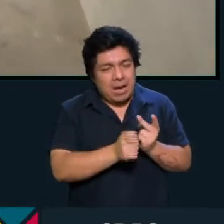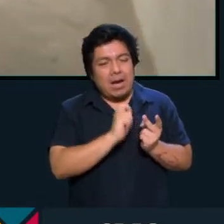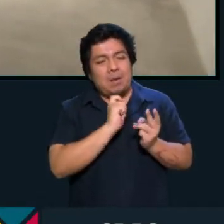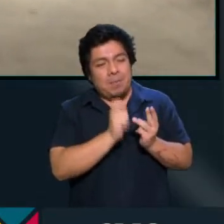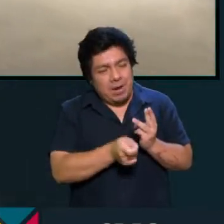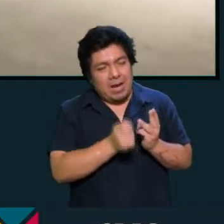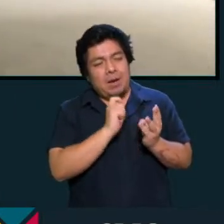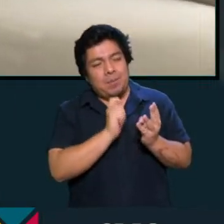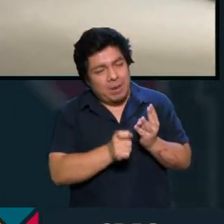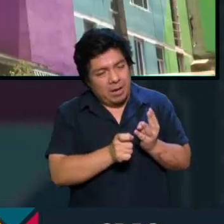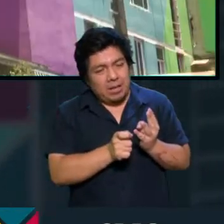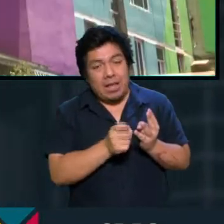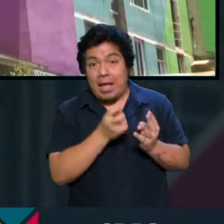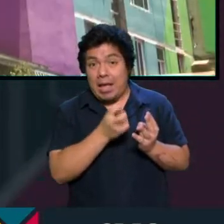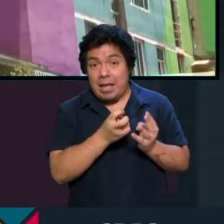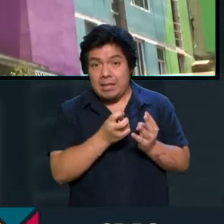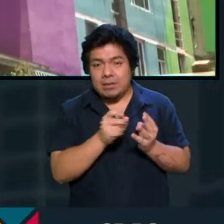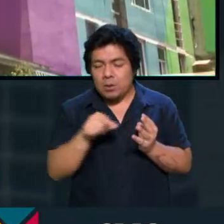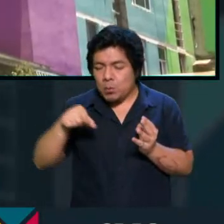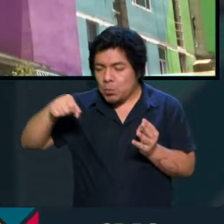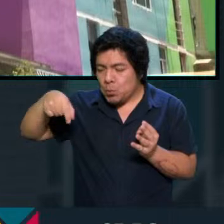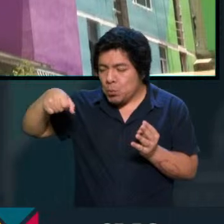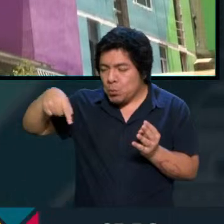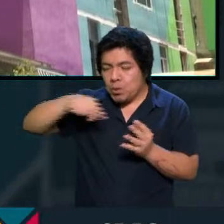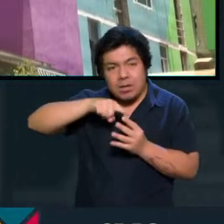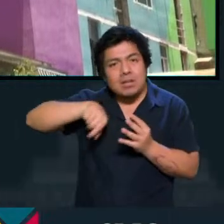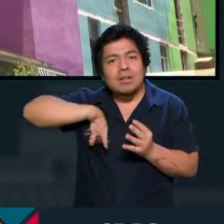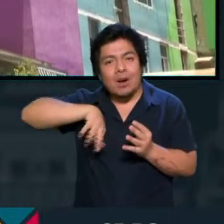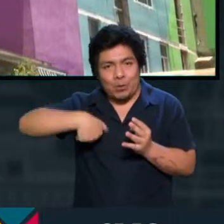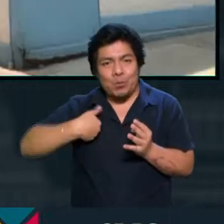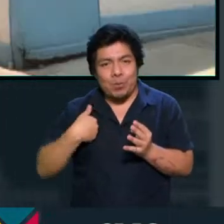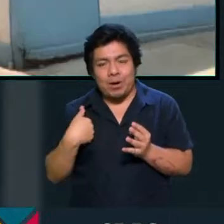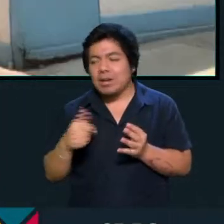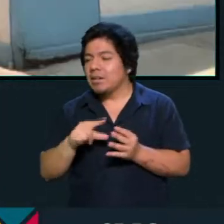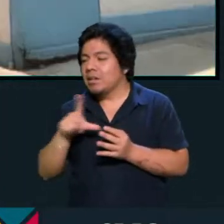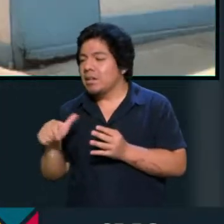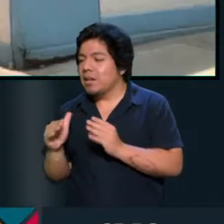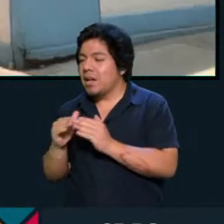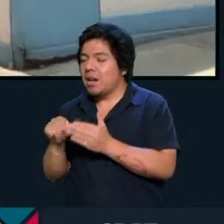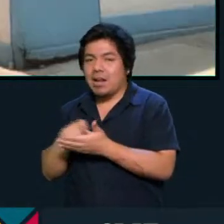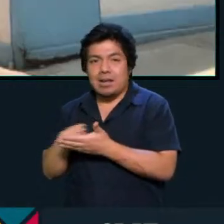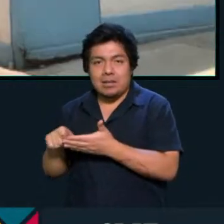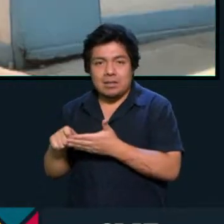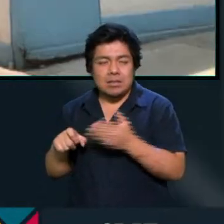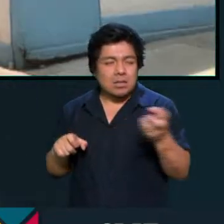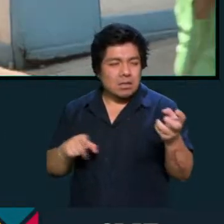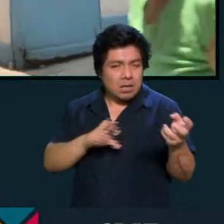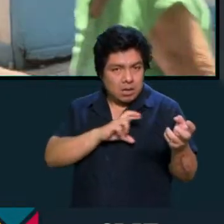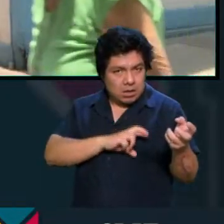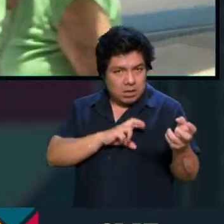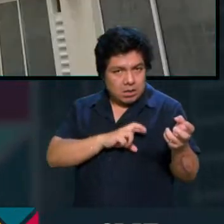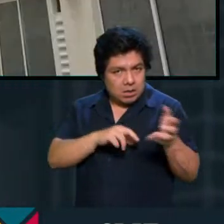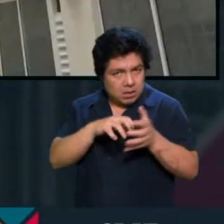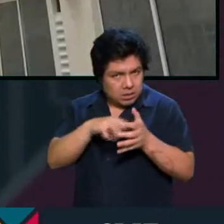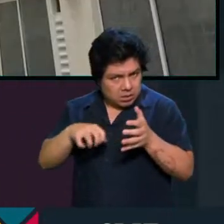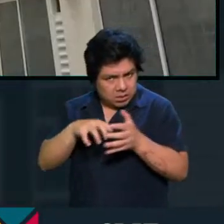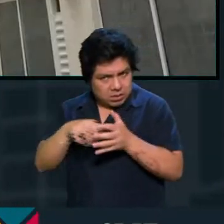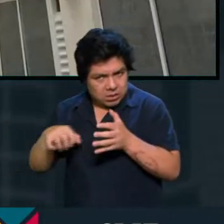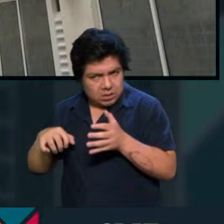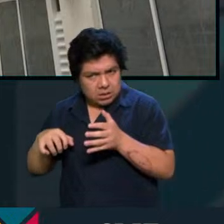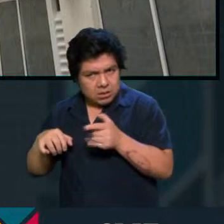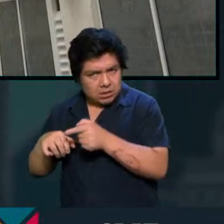te tome en cuenta para que después puedas adquirir tu vivienda. ¿Ese dinero de renta se va jalando de